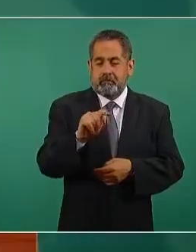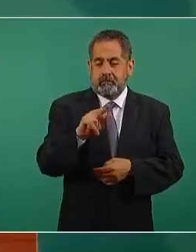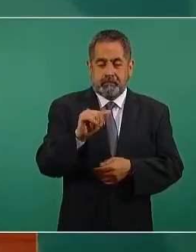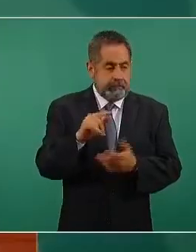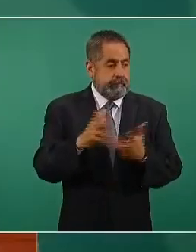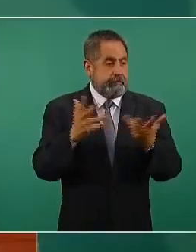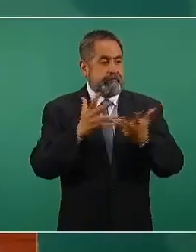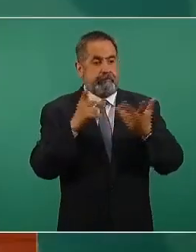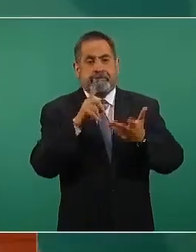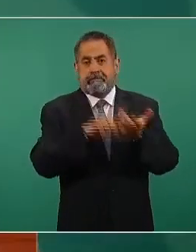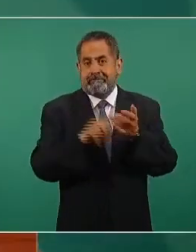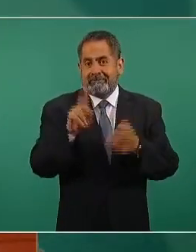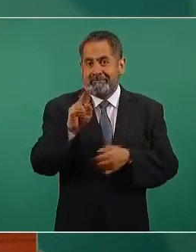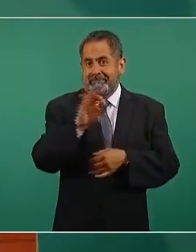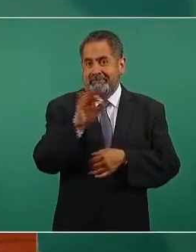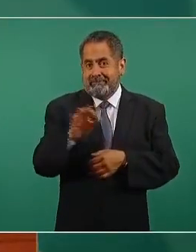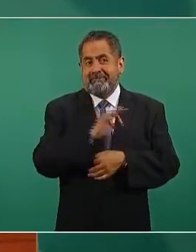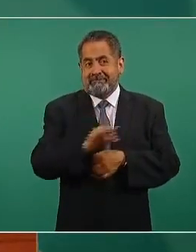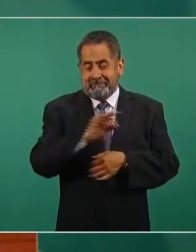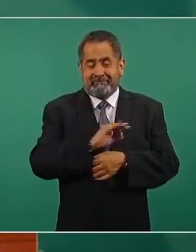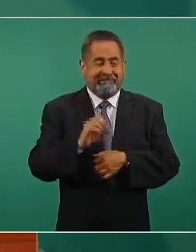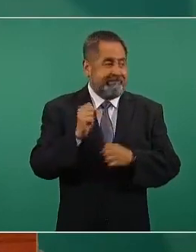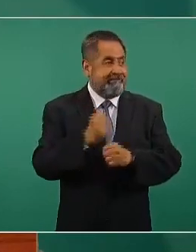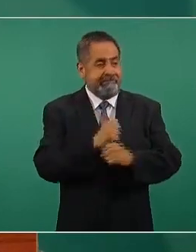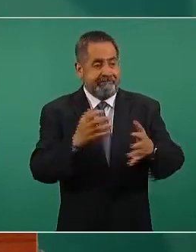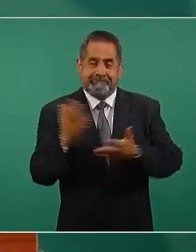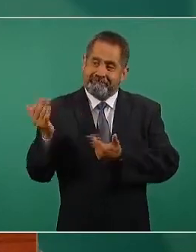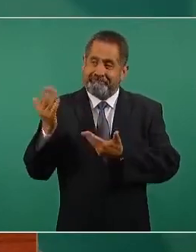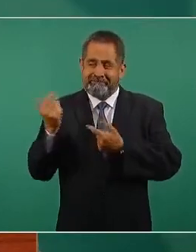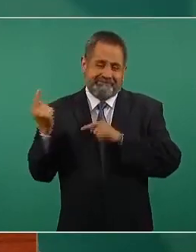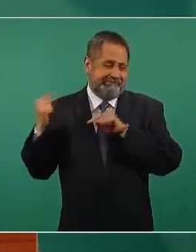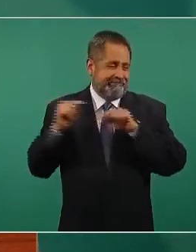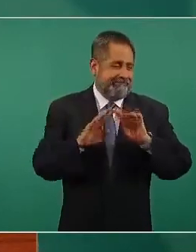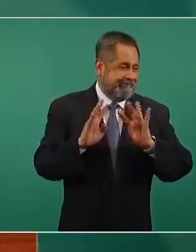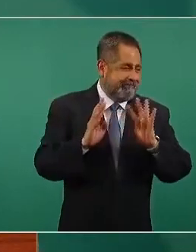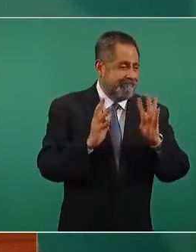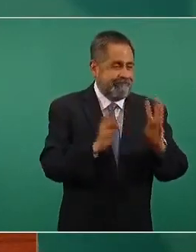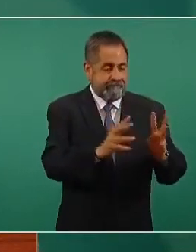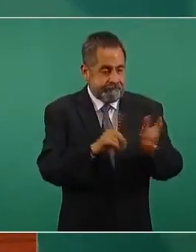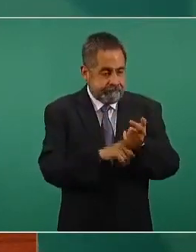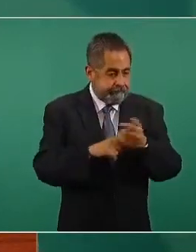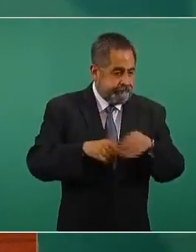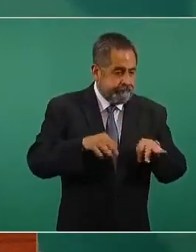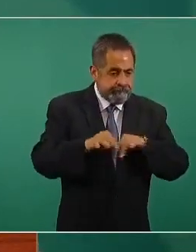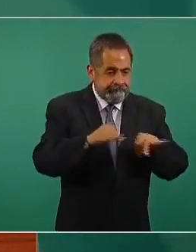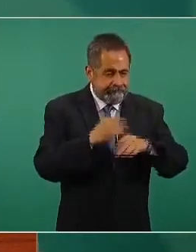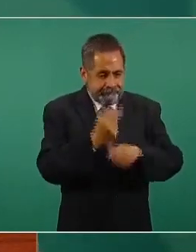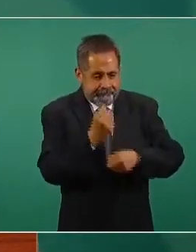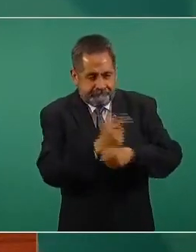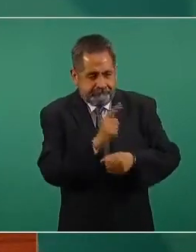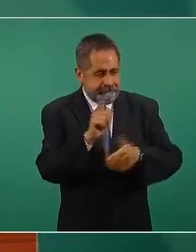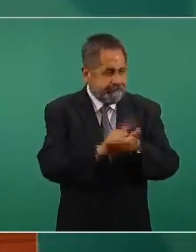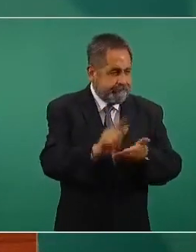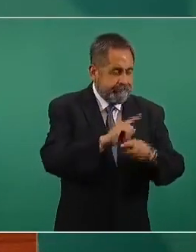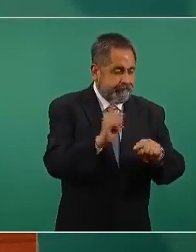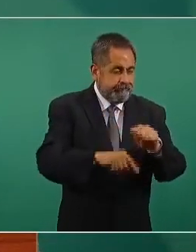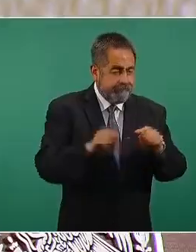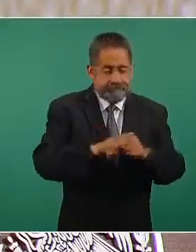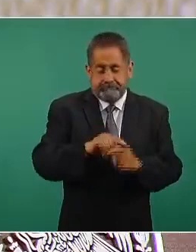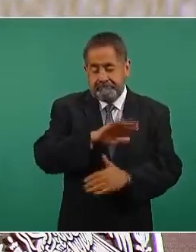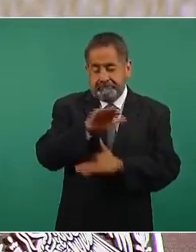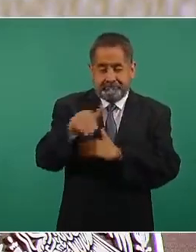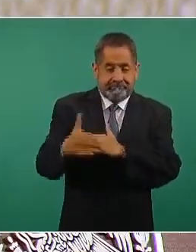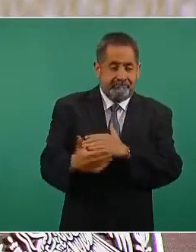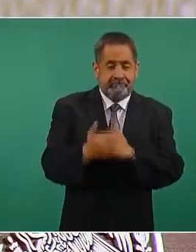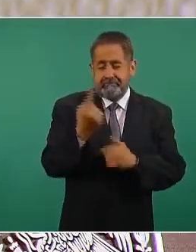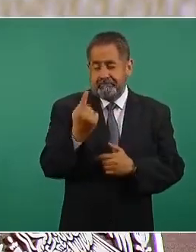movilizaron cuerpos de emergencia para su atención, reduciendo su valor a 0% a la 1 de la mañana del